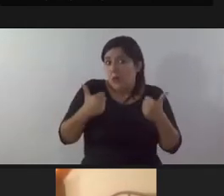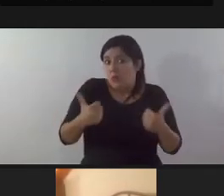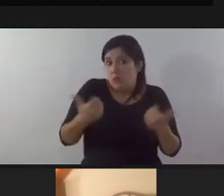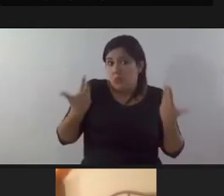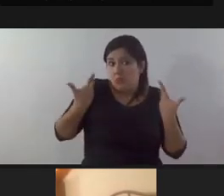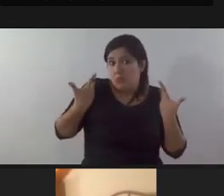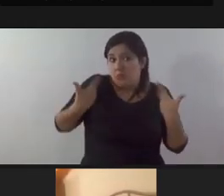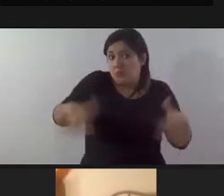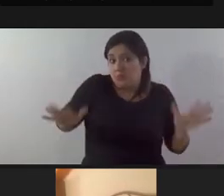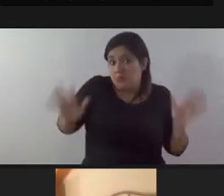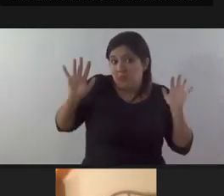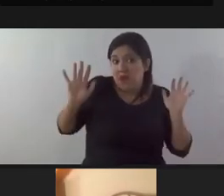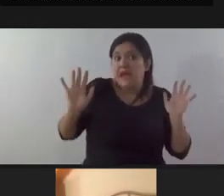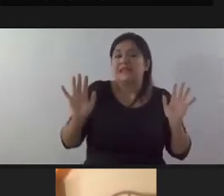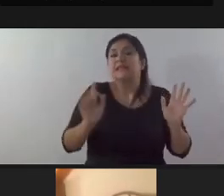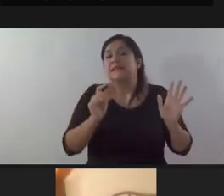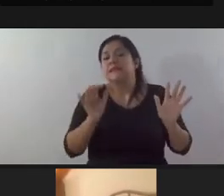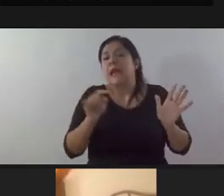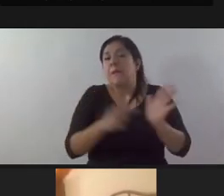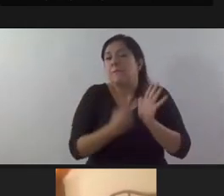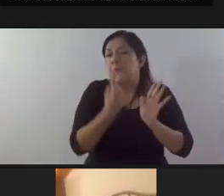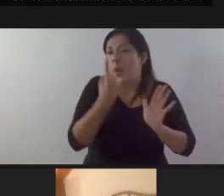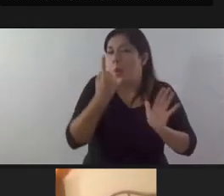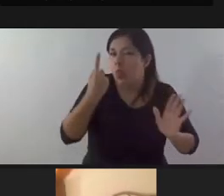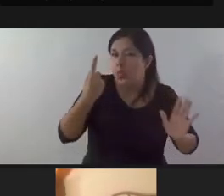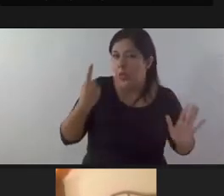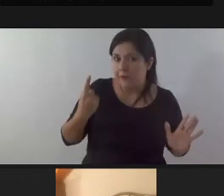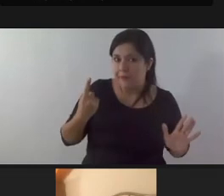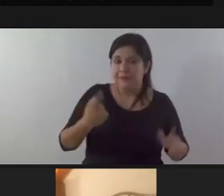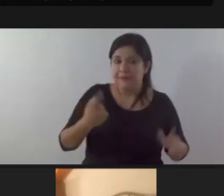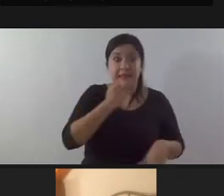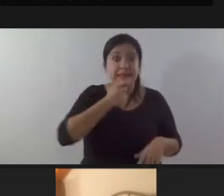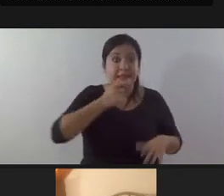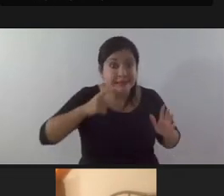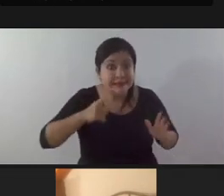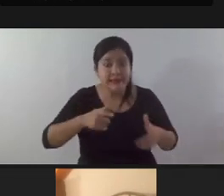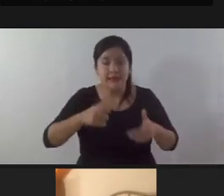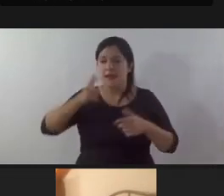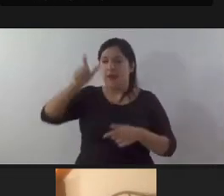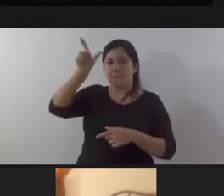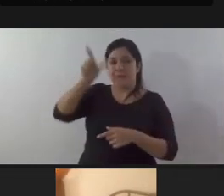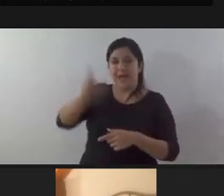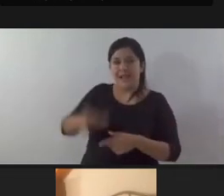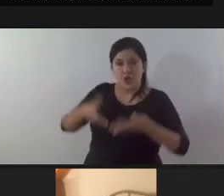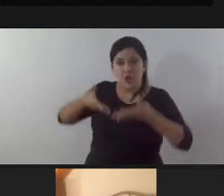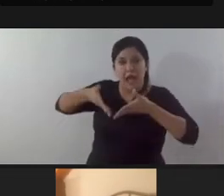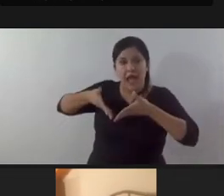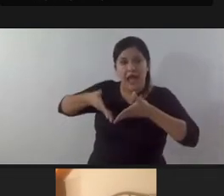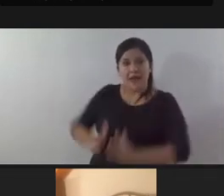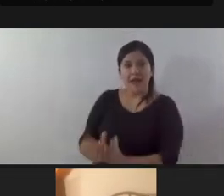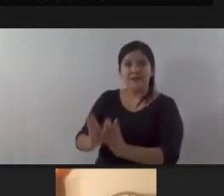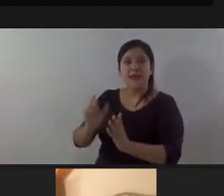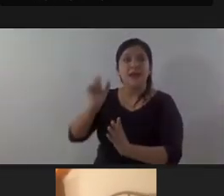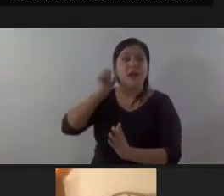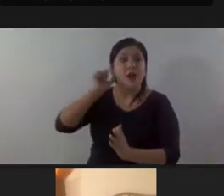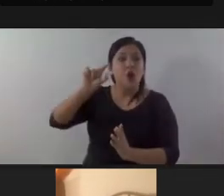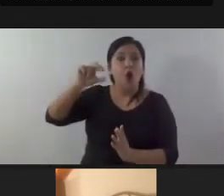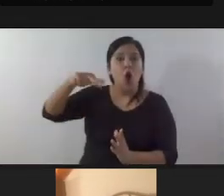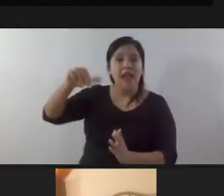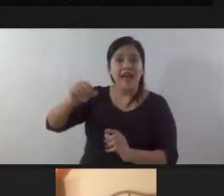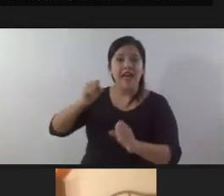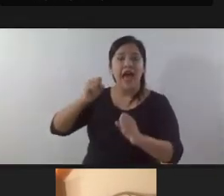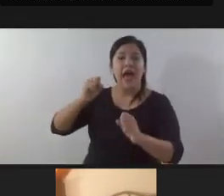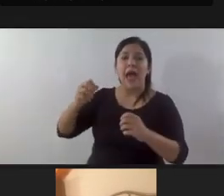un par de situaciones. Una situación, una persona que nace con gónadas mixtas, por ejemplo, que en vez de